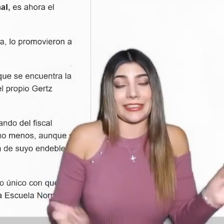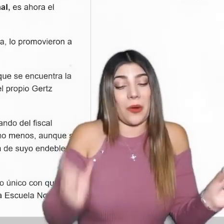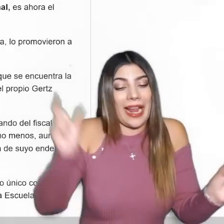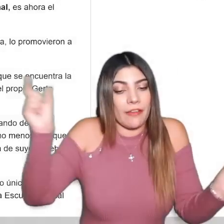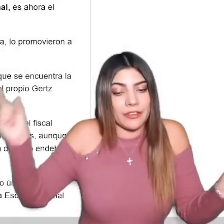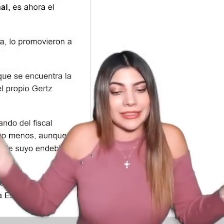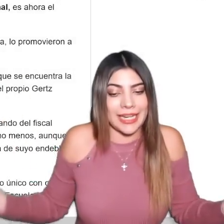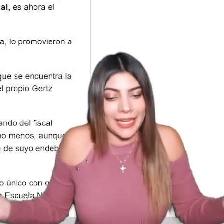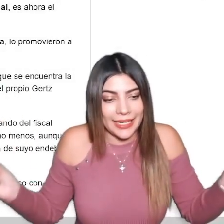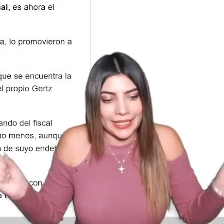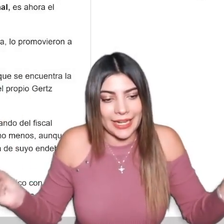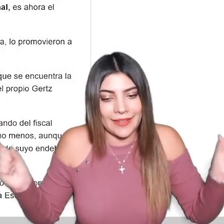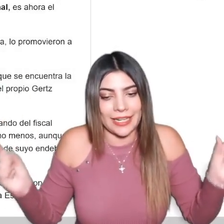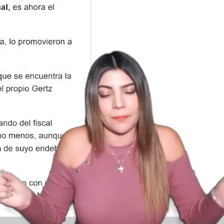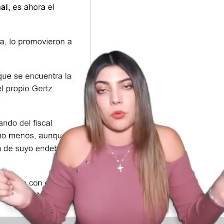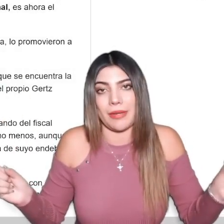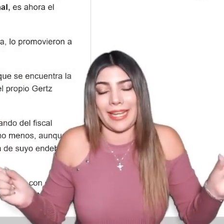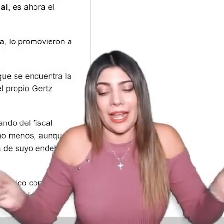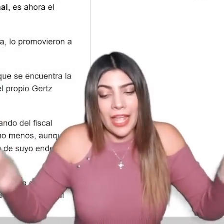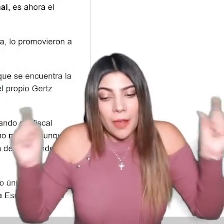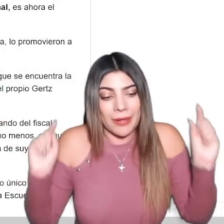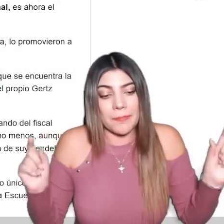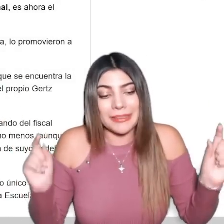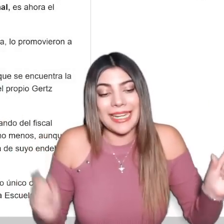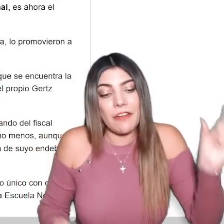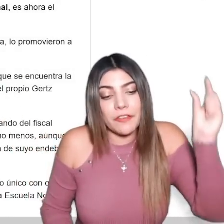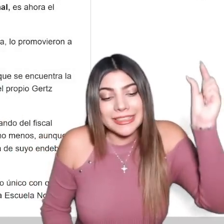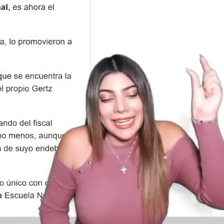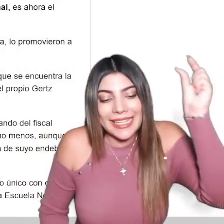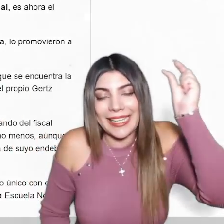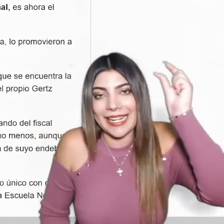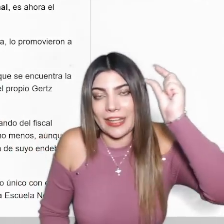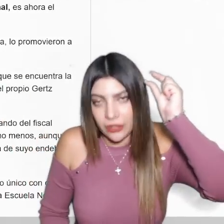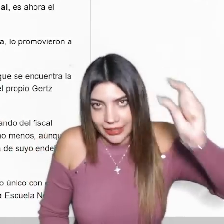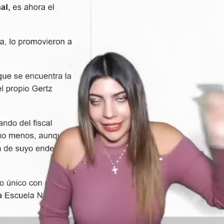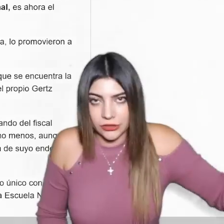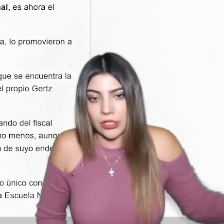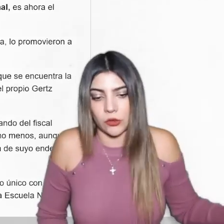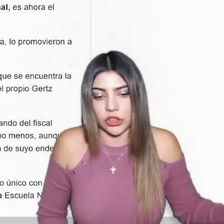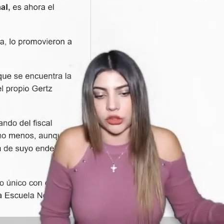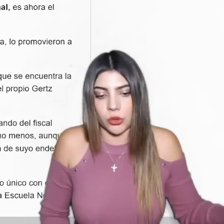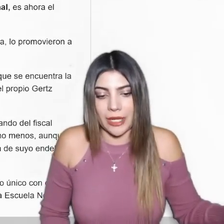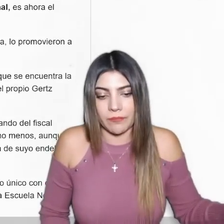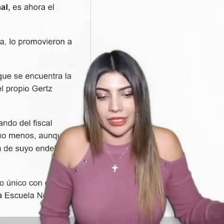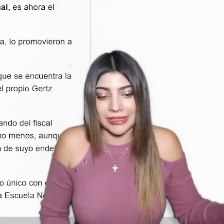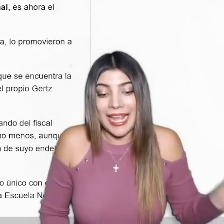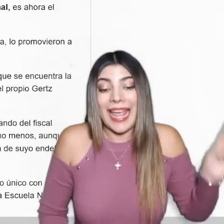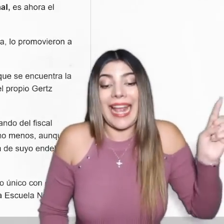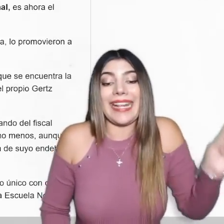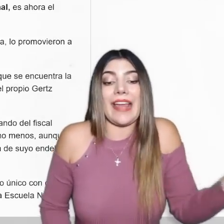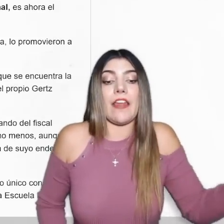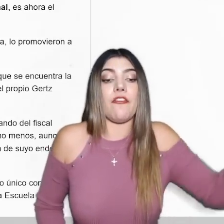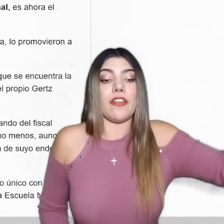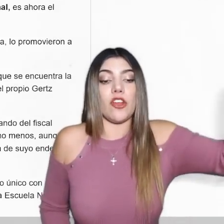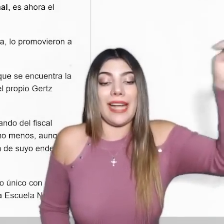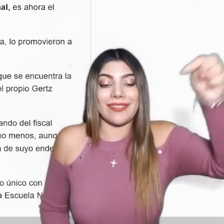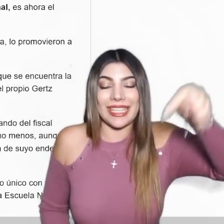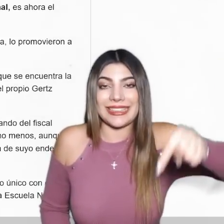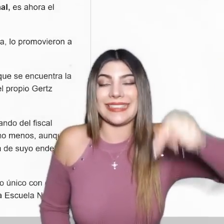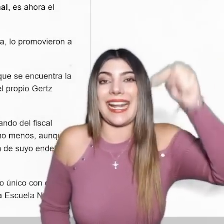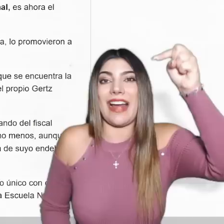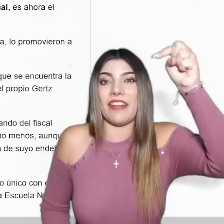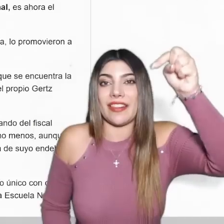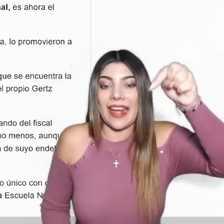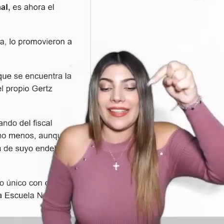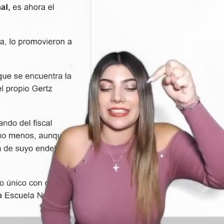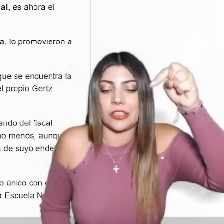Peña Nieto a la Fiscalía General de la República. Para empezar, el fiscal encargado del caso de los estudiantes, el que defendió la